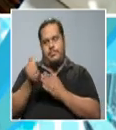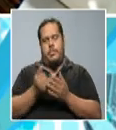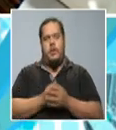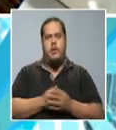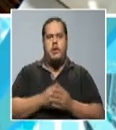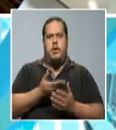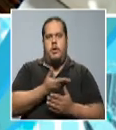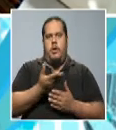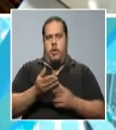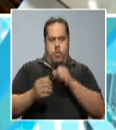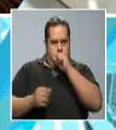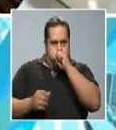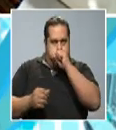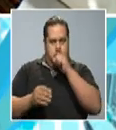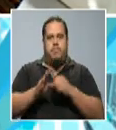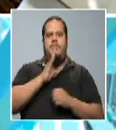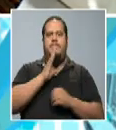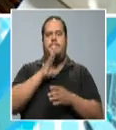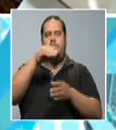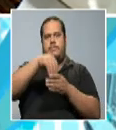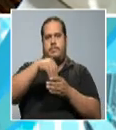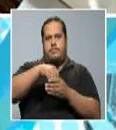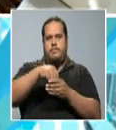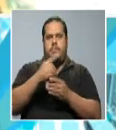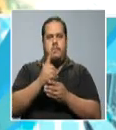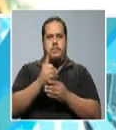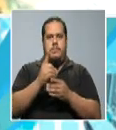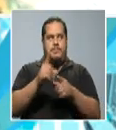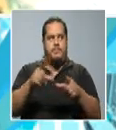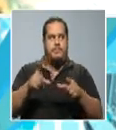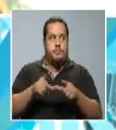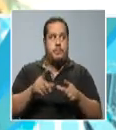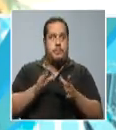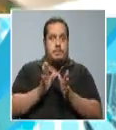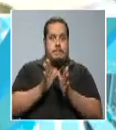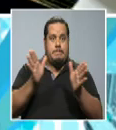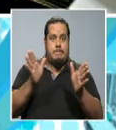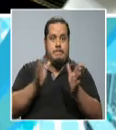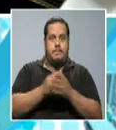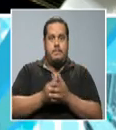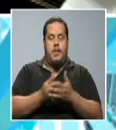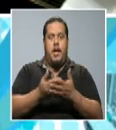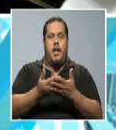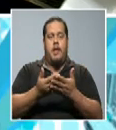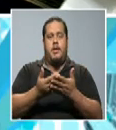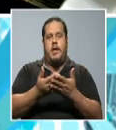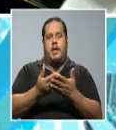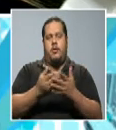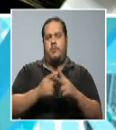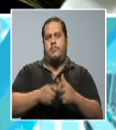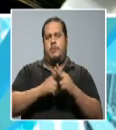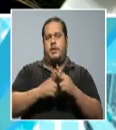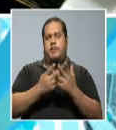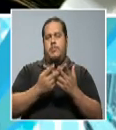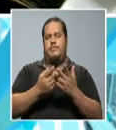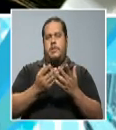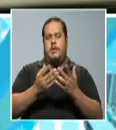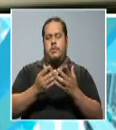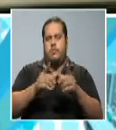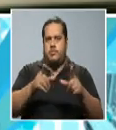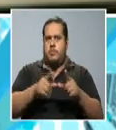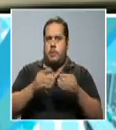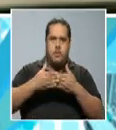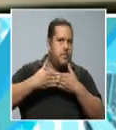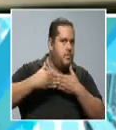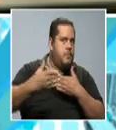hablando de inversiones en activos fijos, en una vivienda, en un lote, por lo general tomar el préstamo al plazo más largo que hay en el